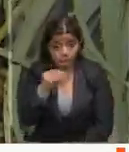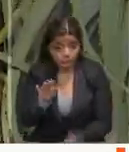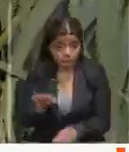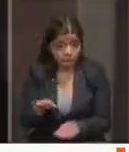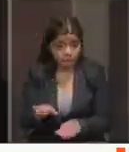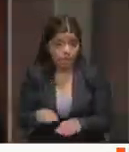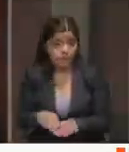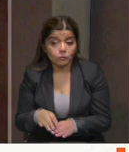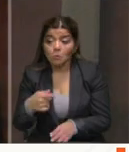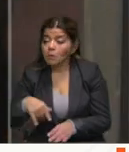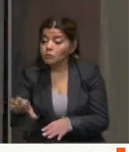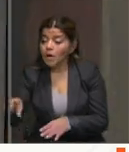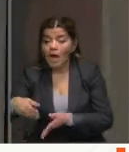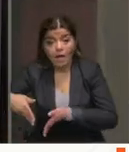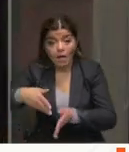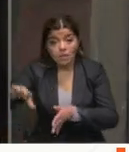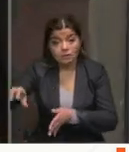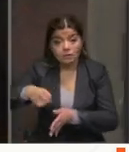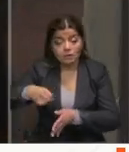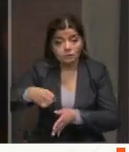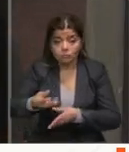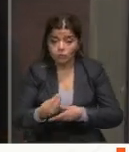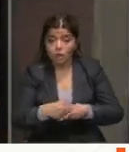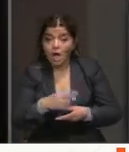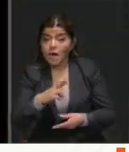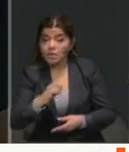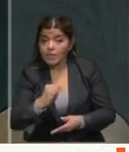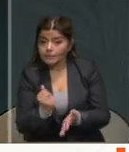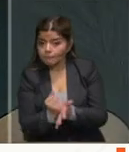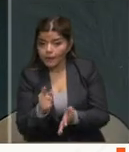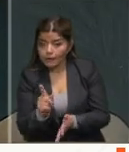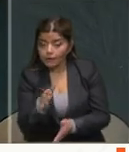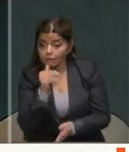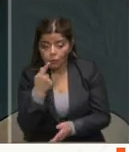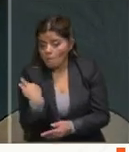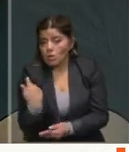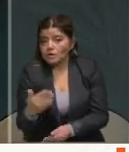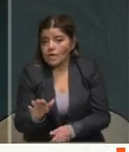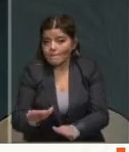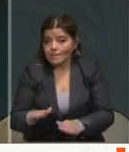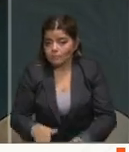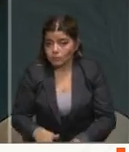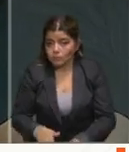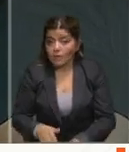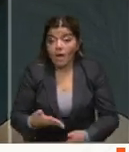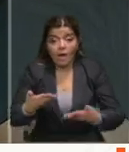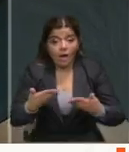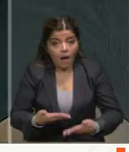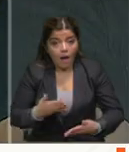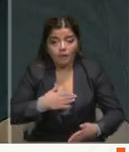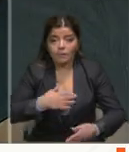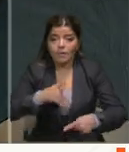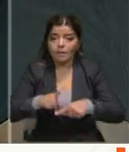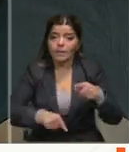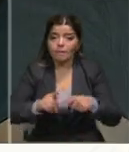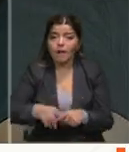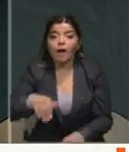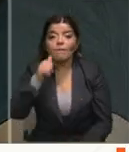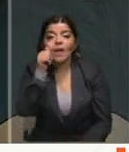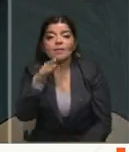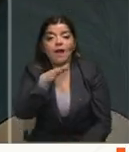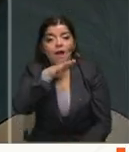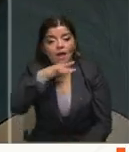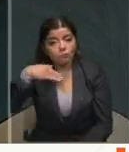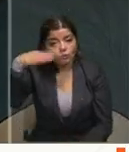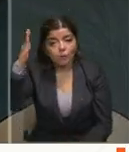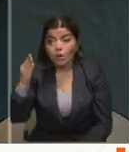sean recogidos y no pertenezcan a una raza determinada. Ahora le tocó a nuestra prima. Mañana quizás puede ser a un adulto mayor, a